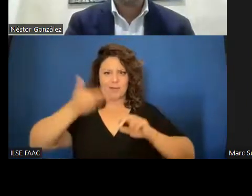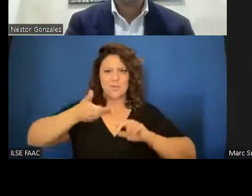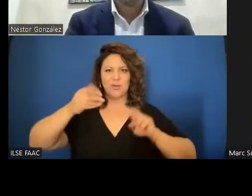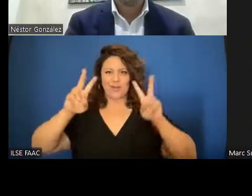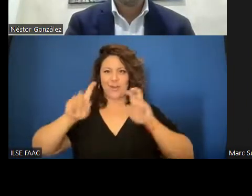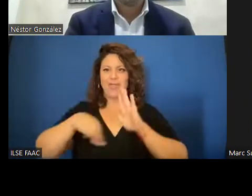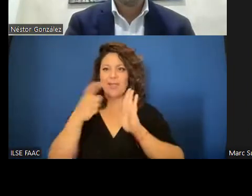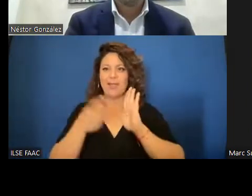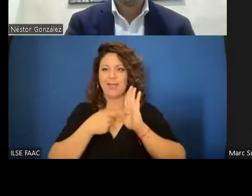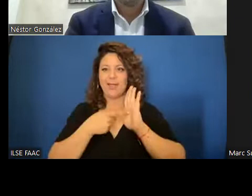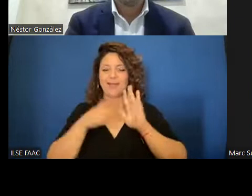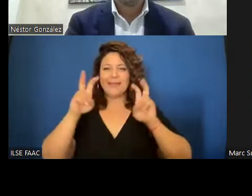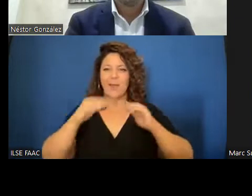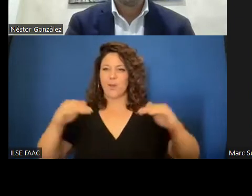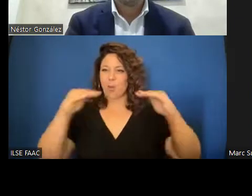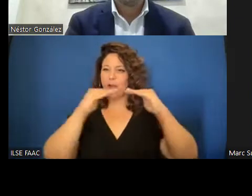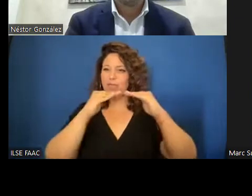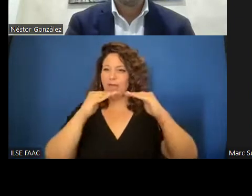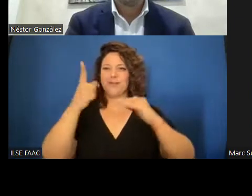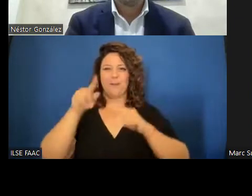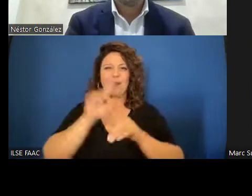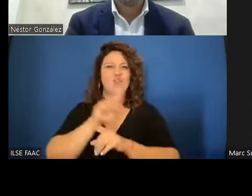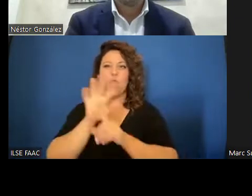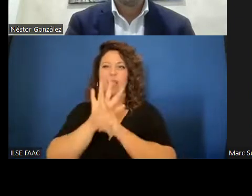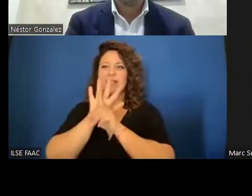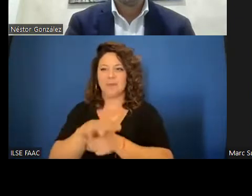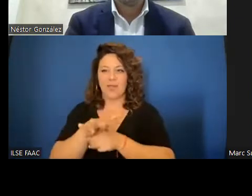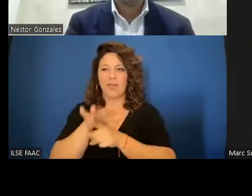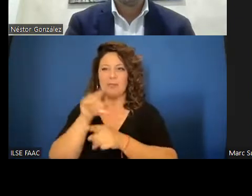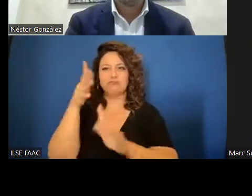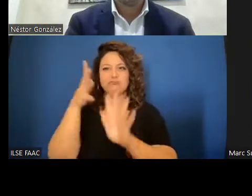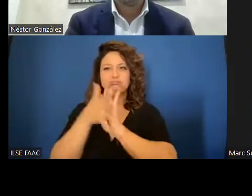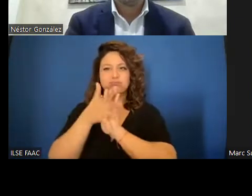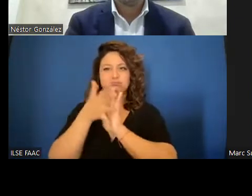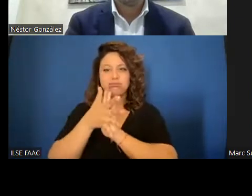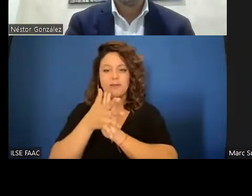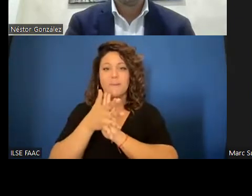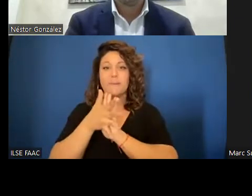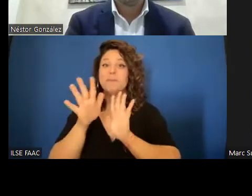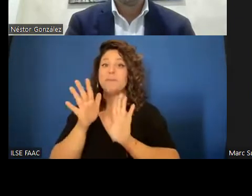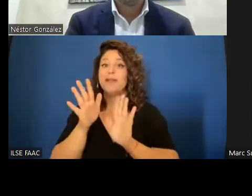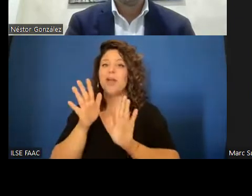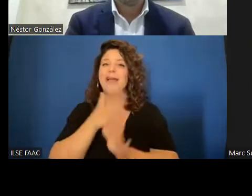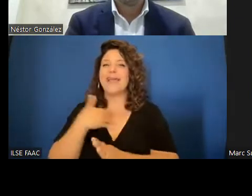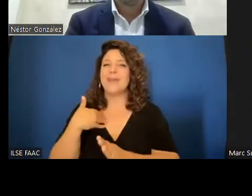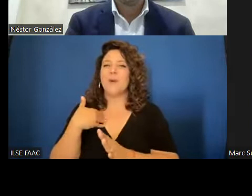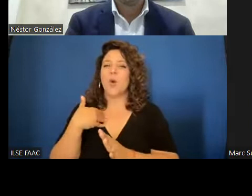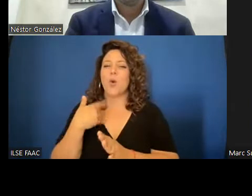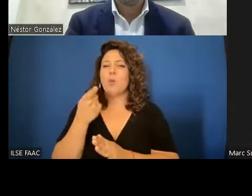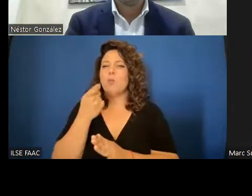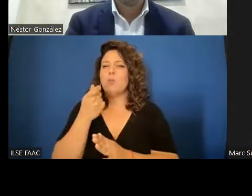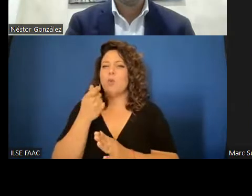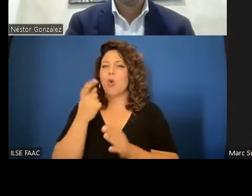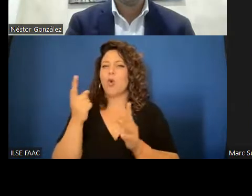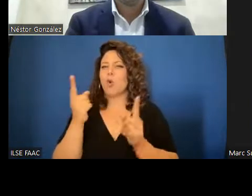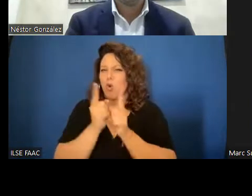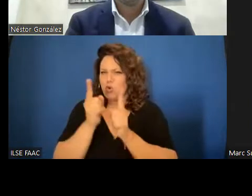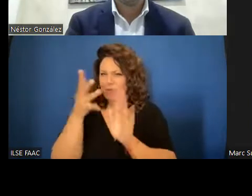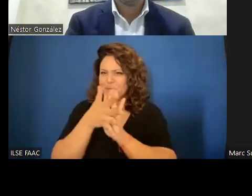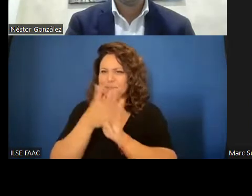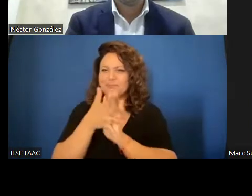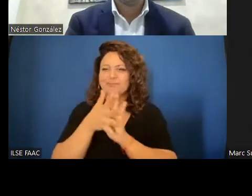en materia de igualdad y de no discriminación, queríamos hacer un breve inciso relacionado un poco a